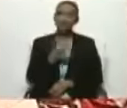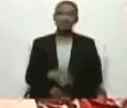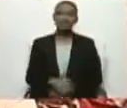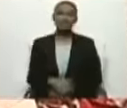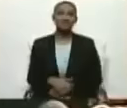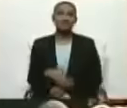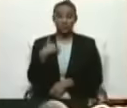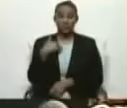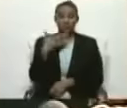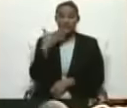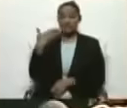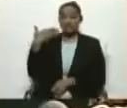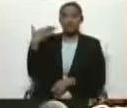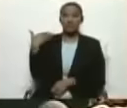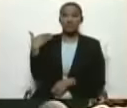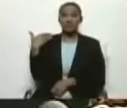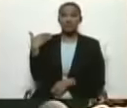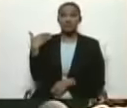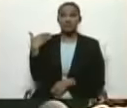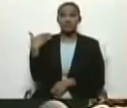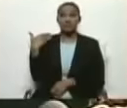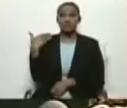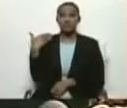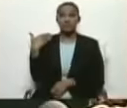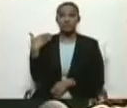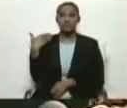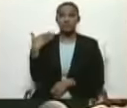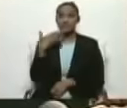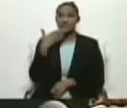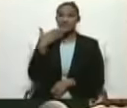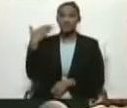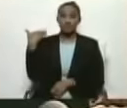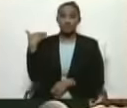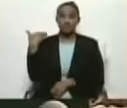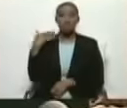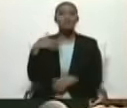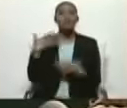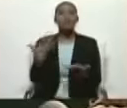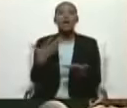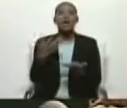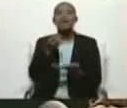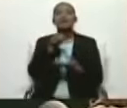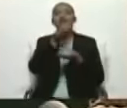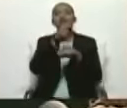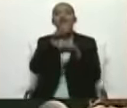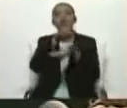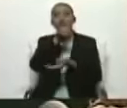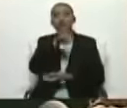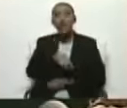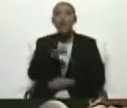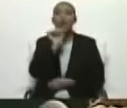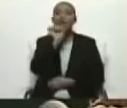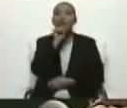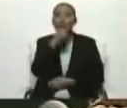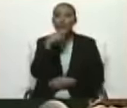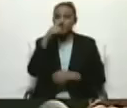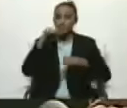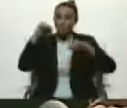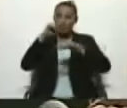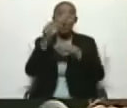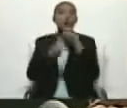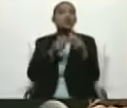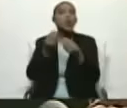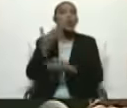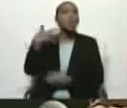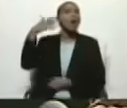Hace poquito lo contamos la historia nosotros. Por eso yo digo que los abuelitos tenemos que contar la historia de cómo eran las cosas aquí